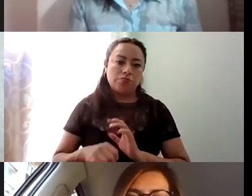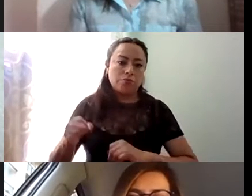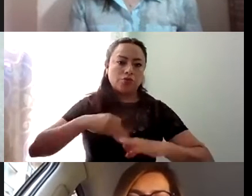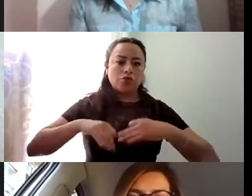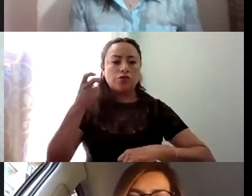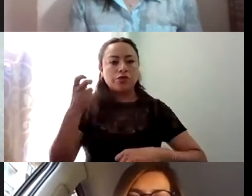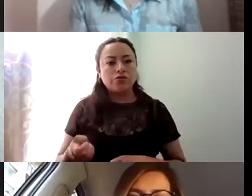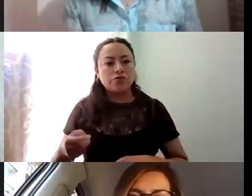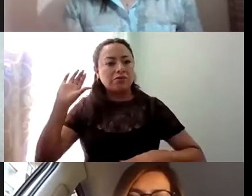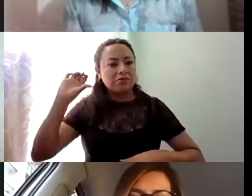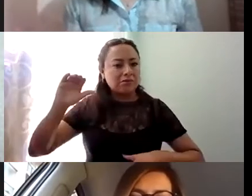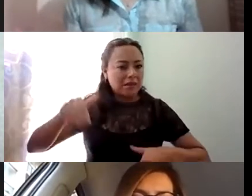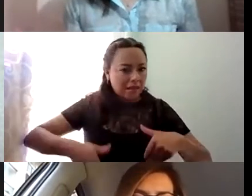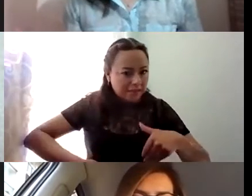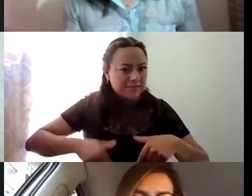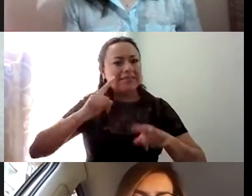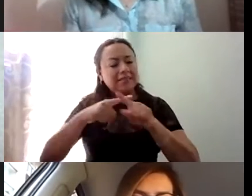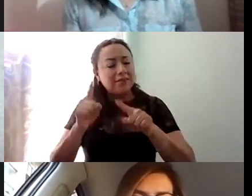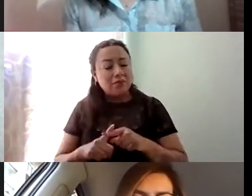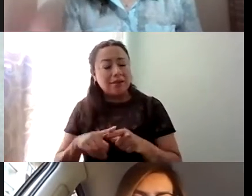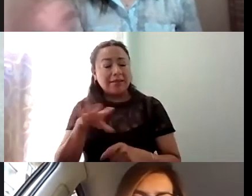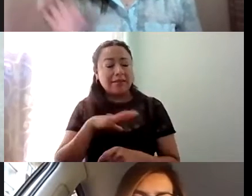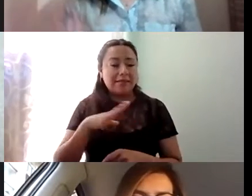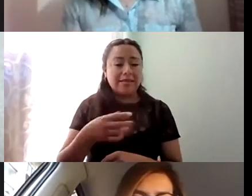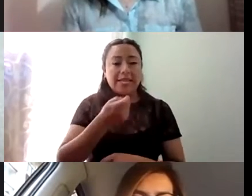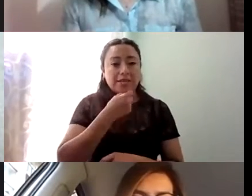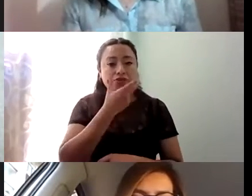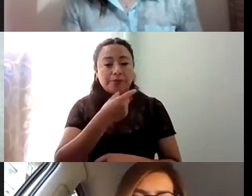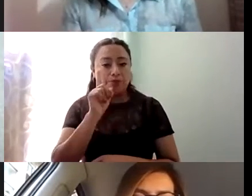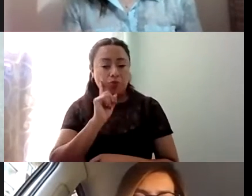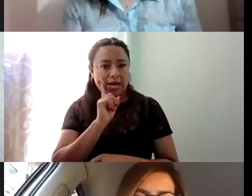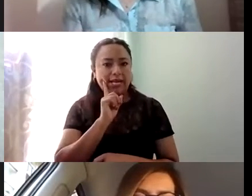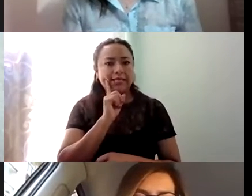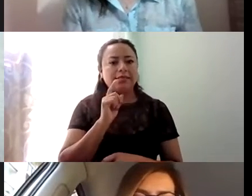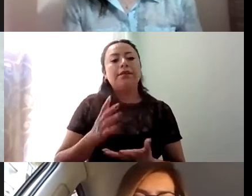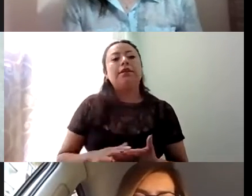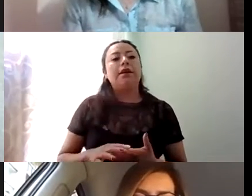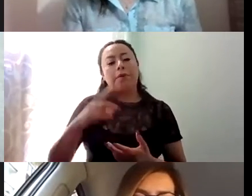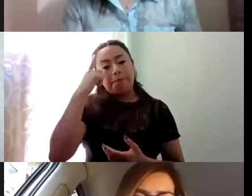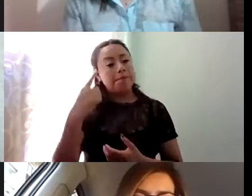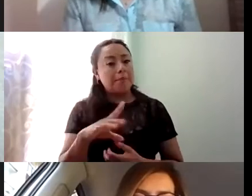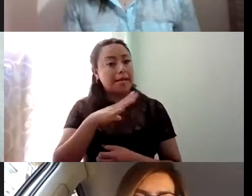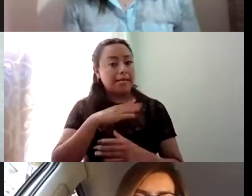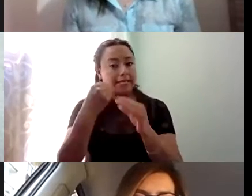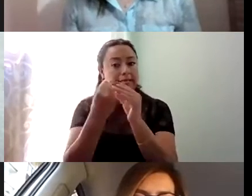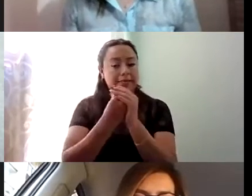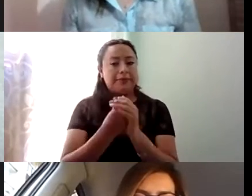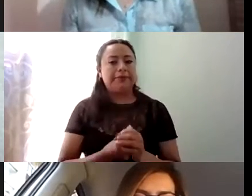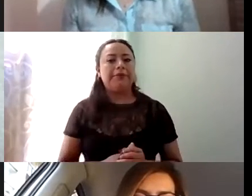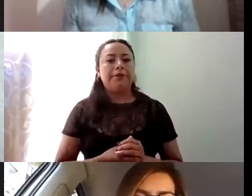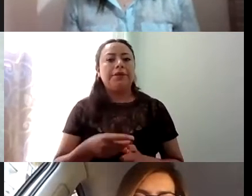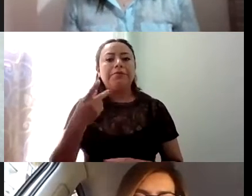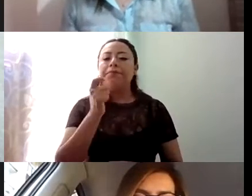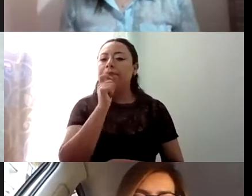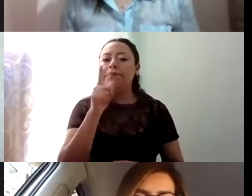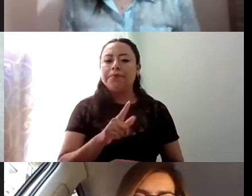así, que están teniendo los niños, niñas y adolescentes al momento de tomar y de impartir sus clases. Pero además también está el